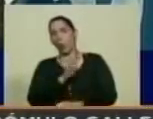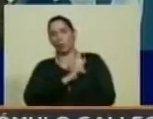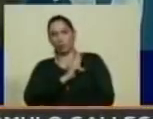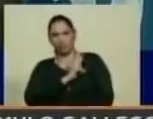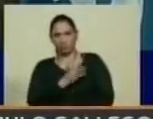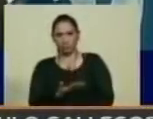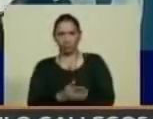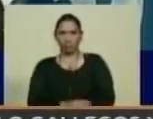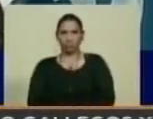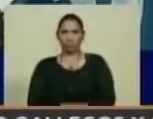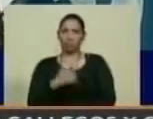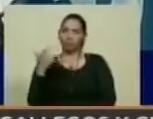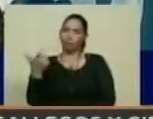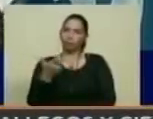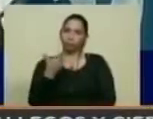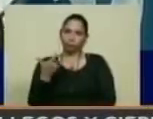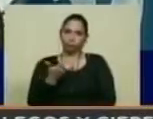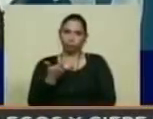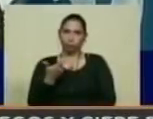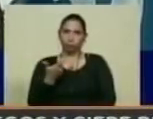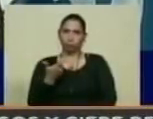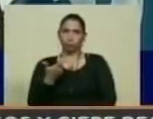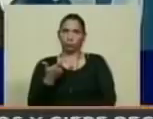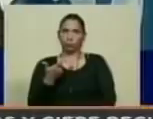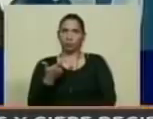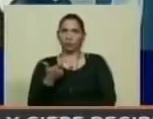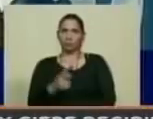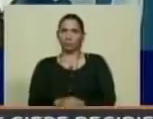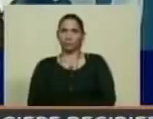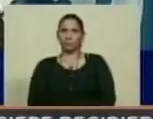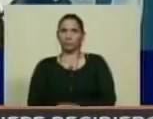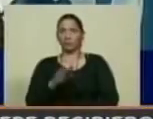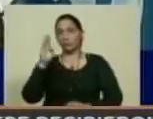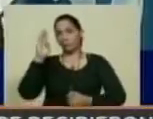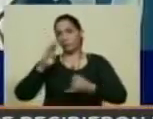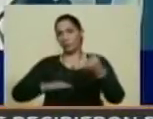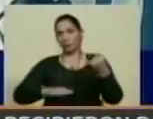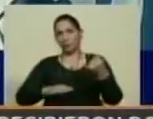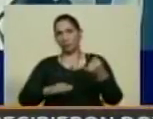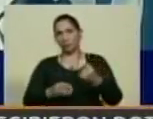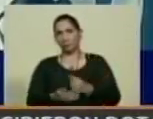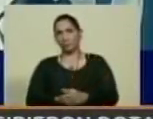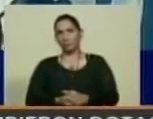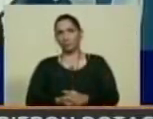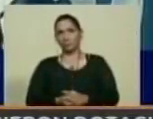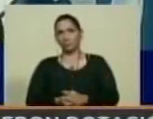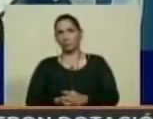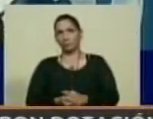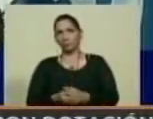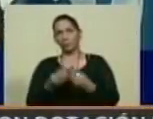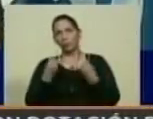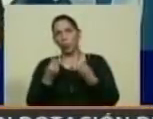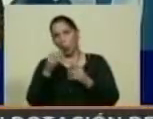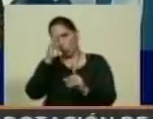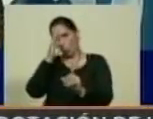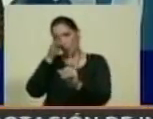para buscar una ventaja que busque finalmente o que tenga como